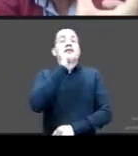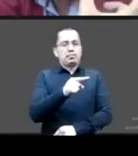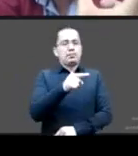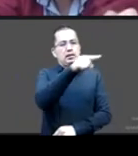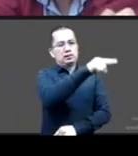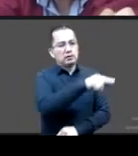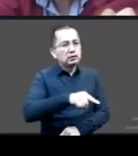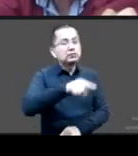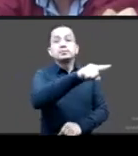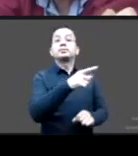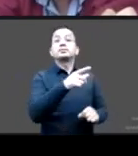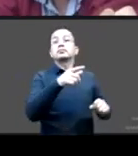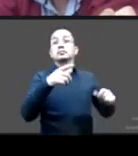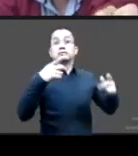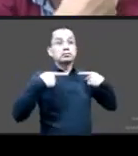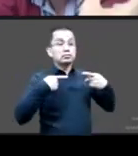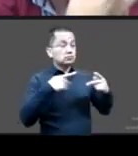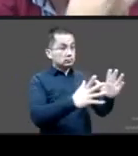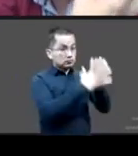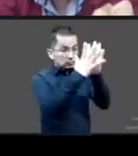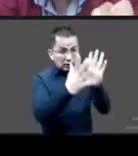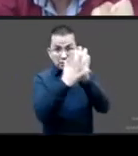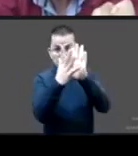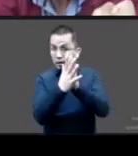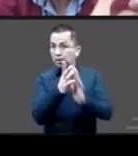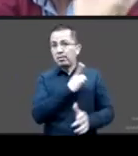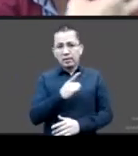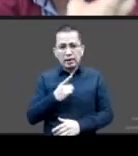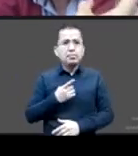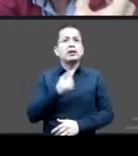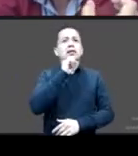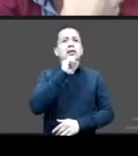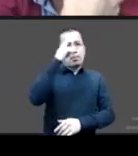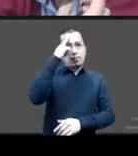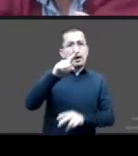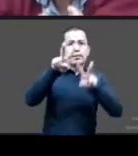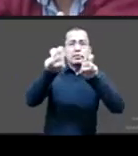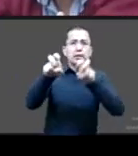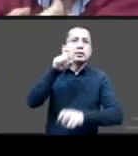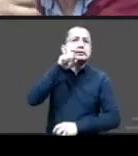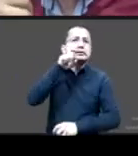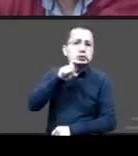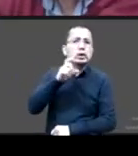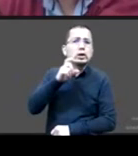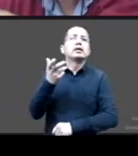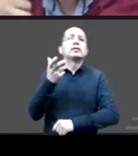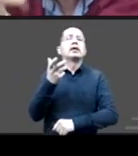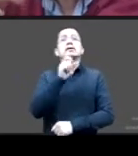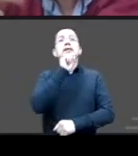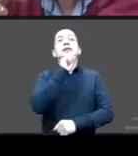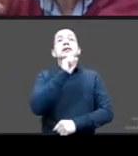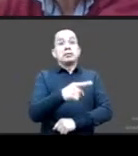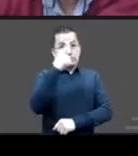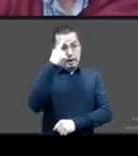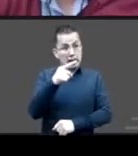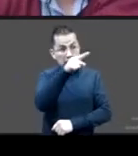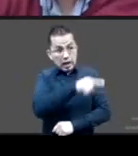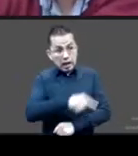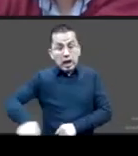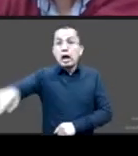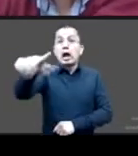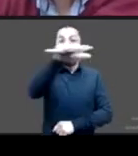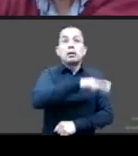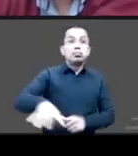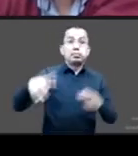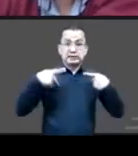como parte de esa ciudadanía, sexualidad, etcétera y reconciliación, digamos, las capacidades para la reconciliación en una sociedad que está rota por el